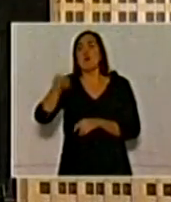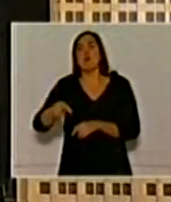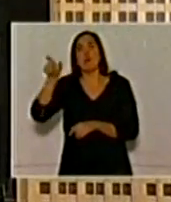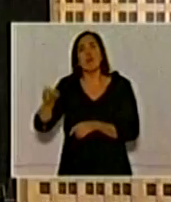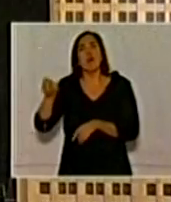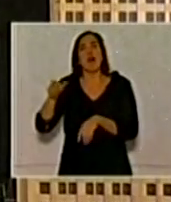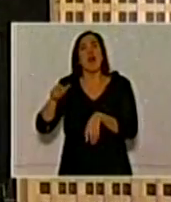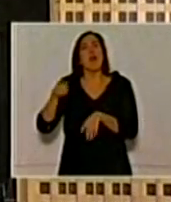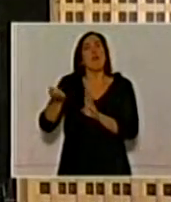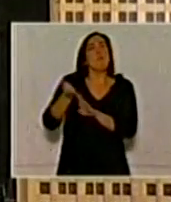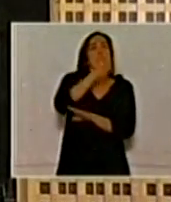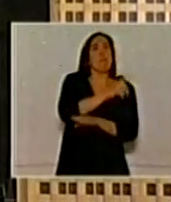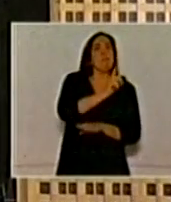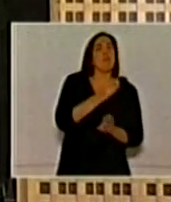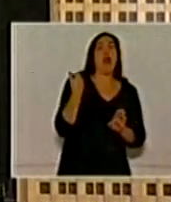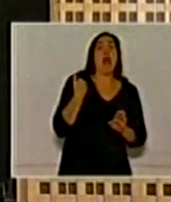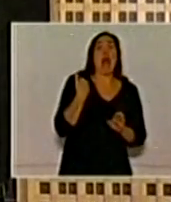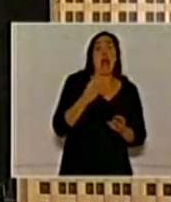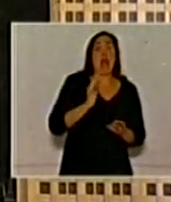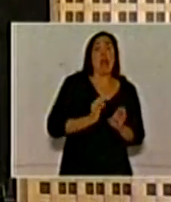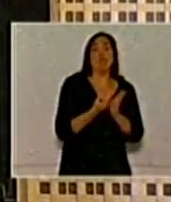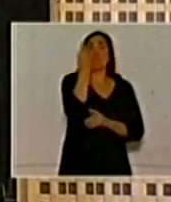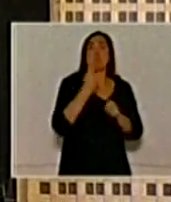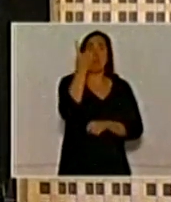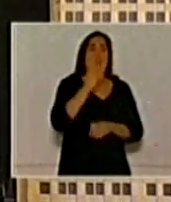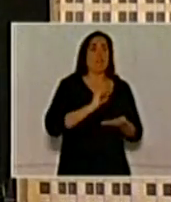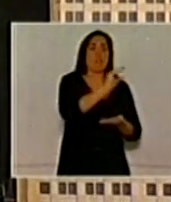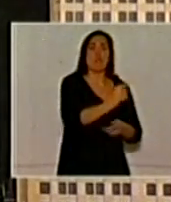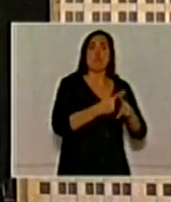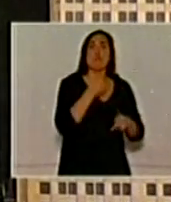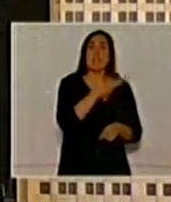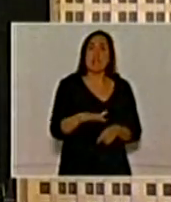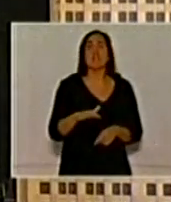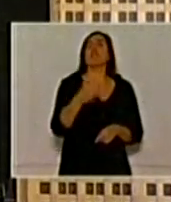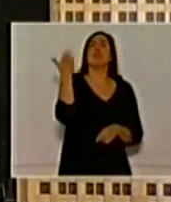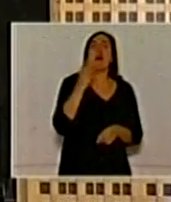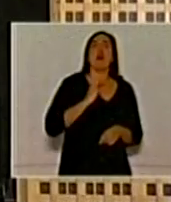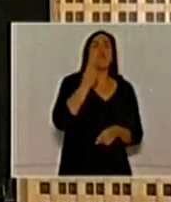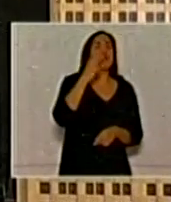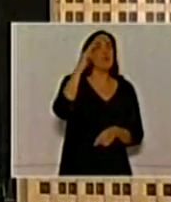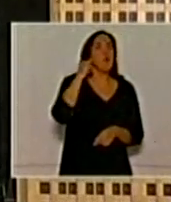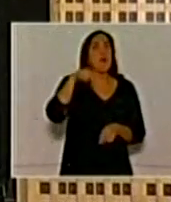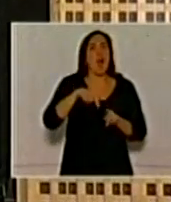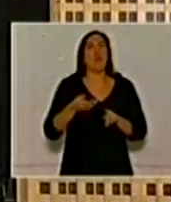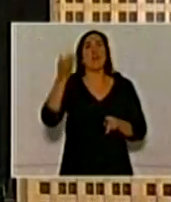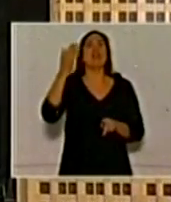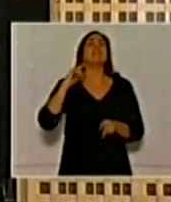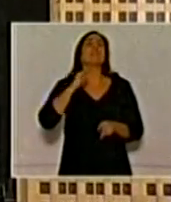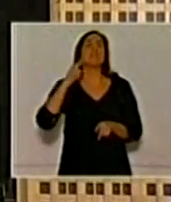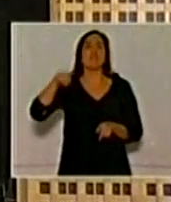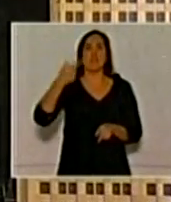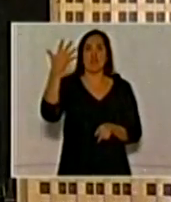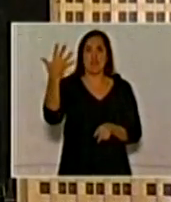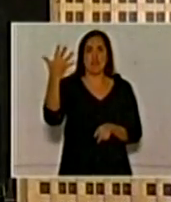propio momento fundante, que fue en el año 2009, y estamos en un 13,5%, con lo cual consideramos que